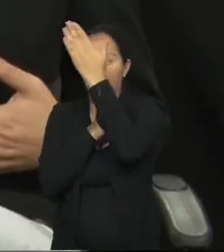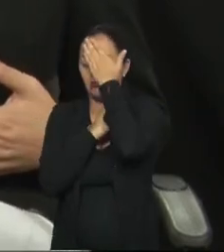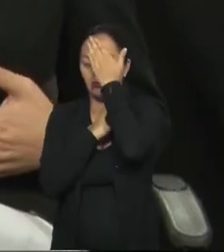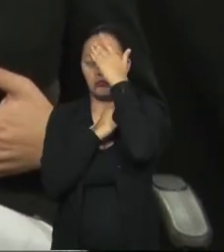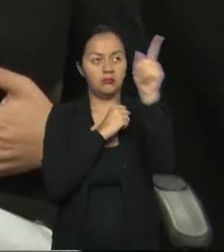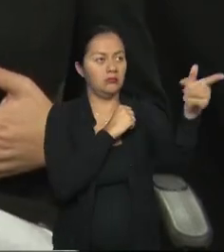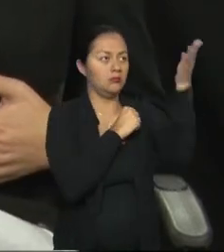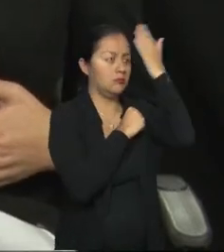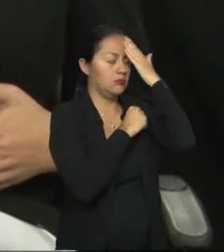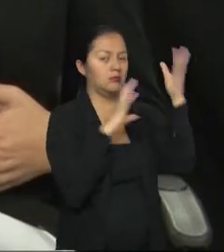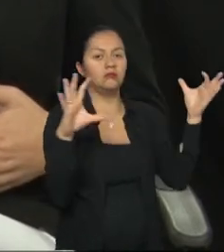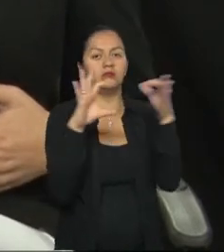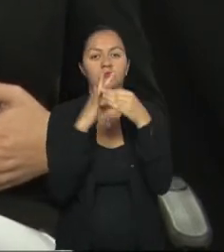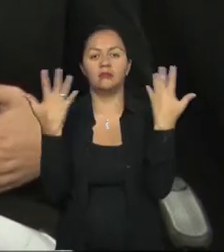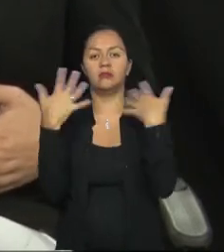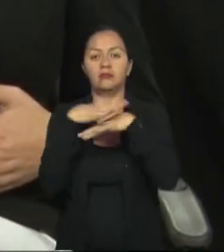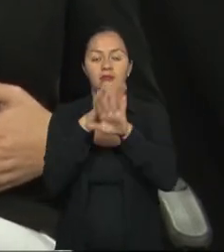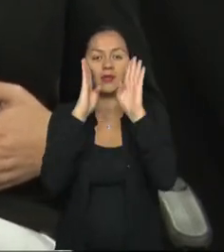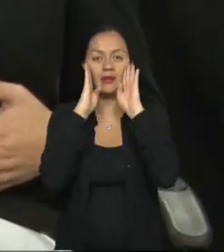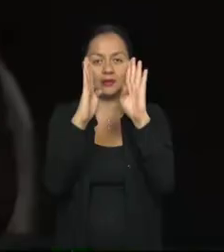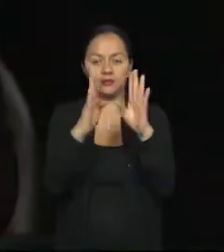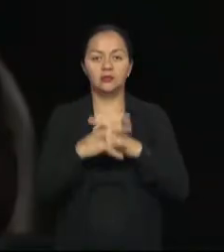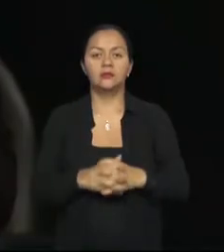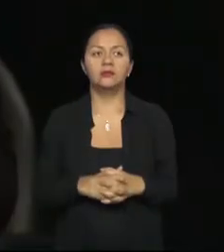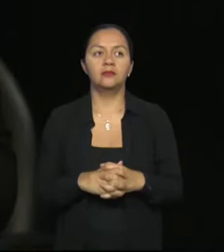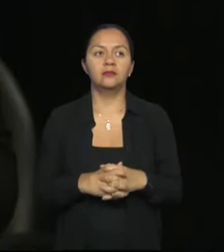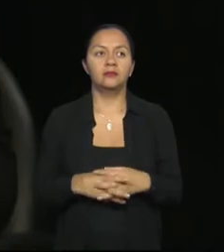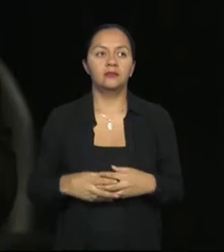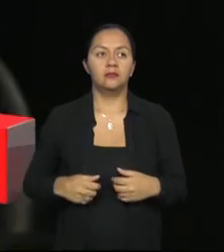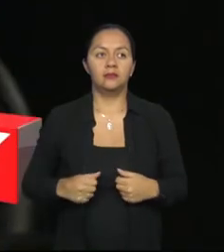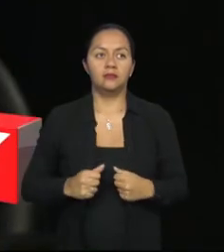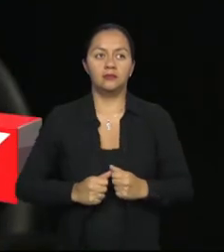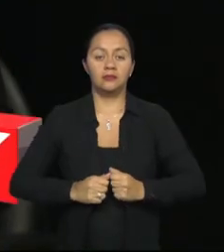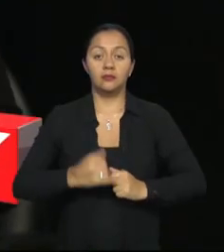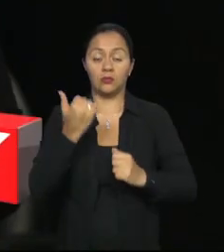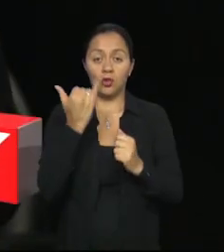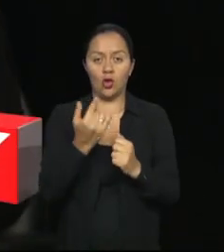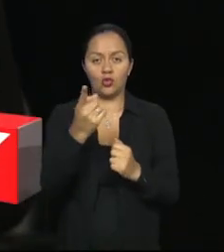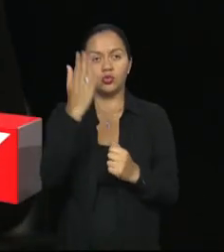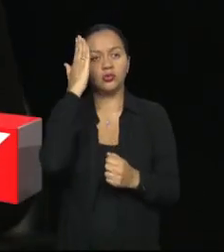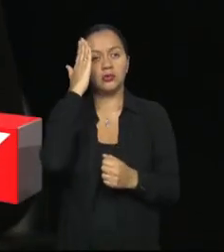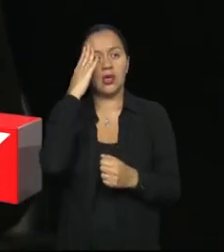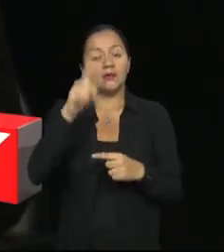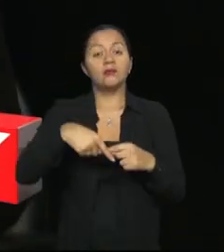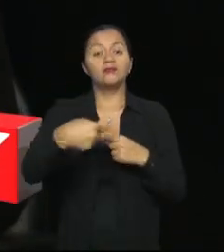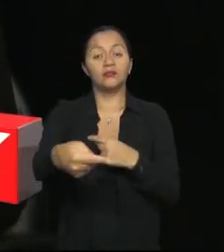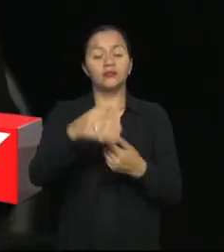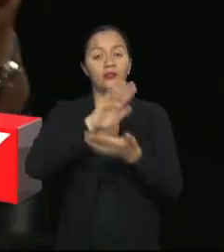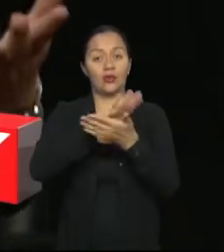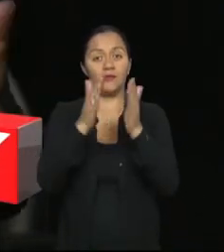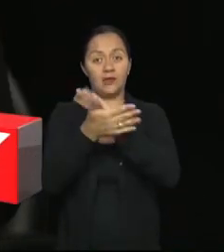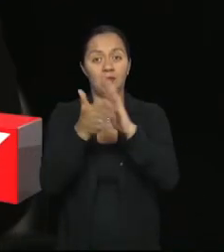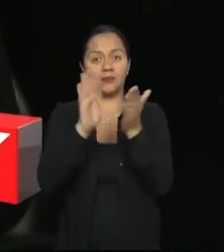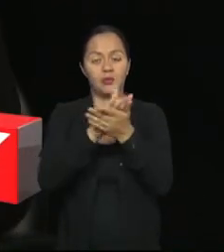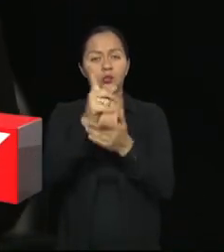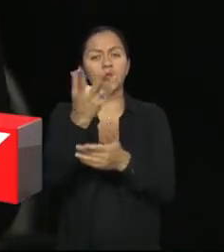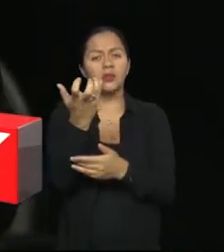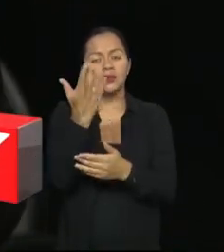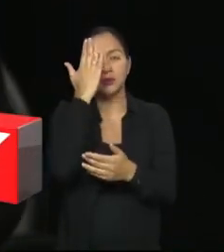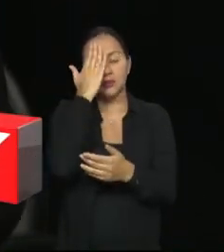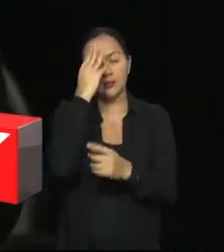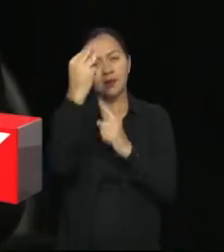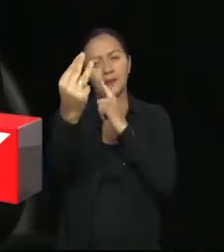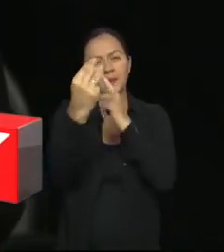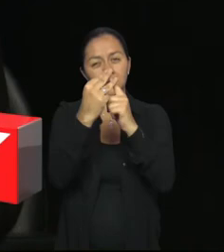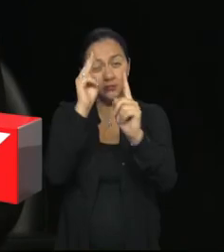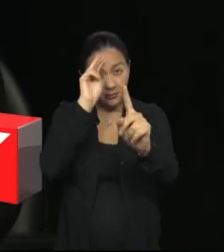las personas con discapacidad. Cristina, qué interesante poder nosotros conocer sobre este evento que se va a realizar en nuestro país. Nos gustaría que nos dejes un